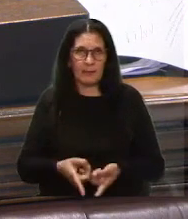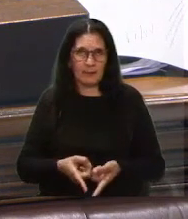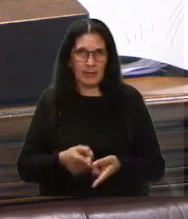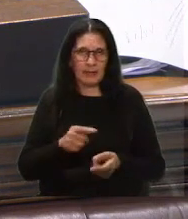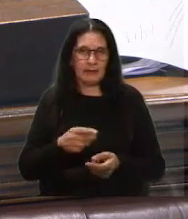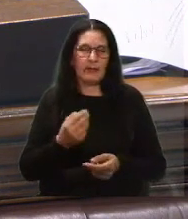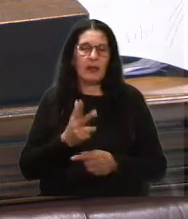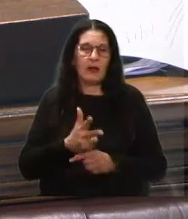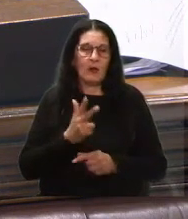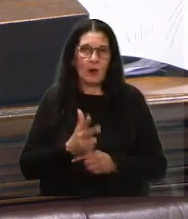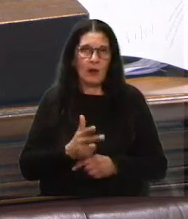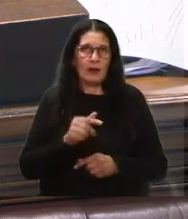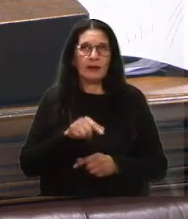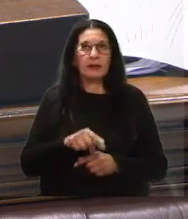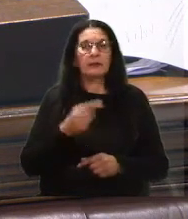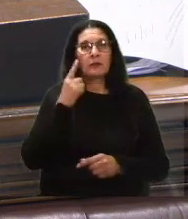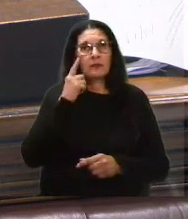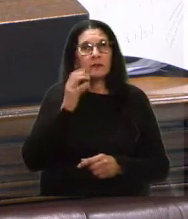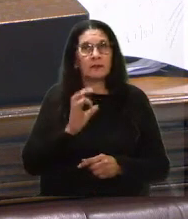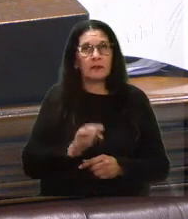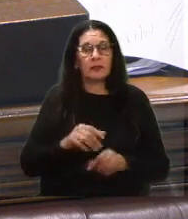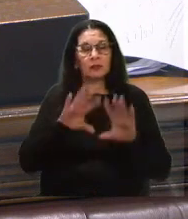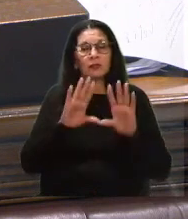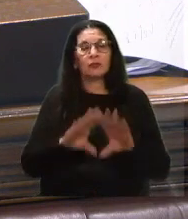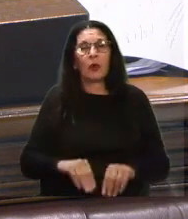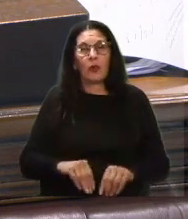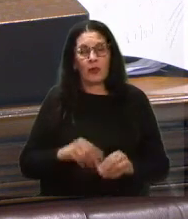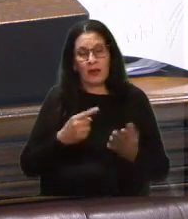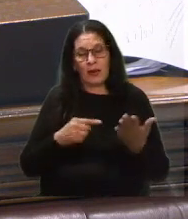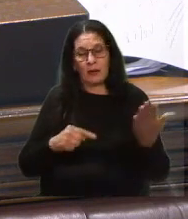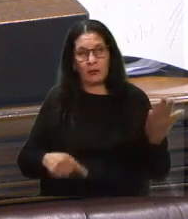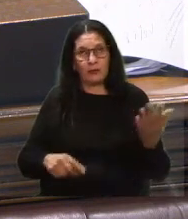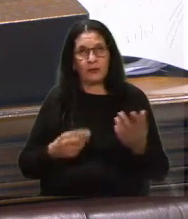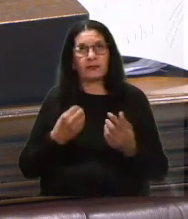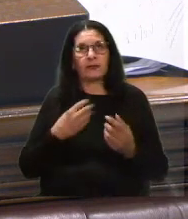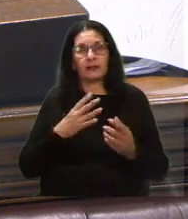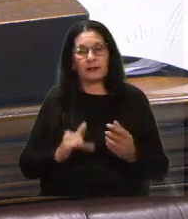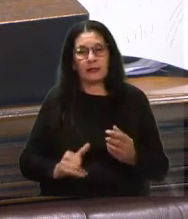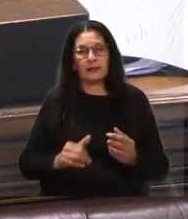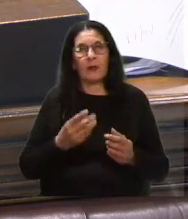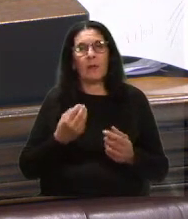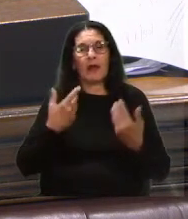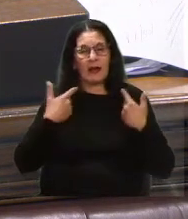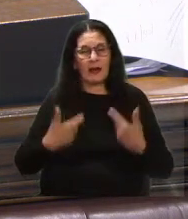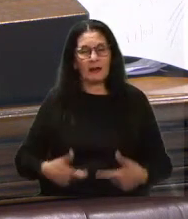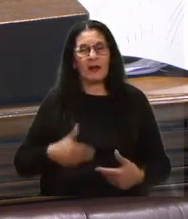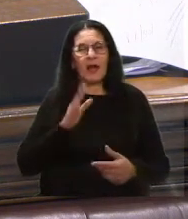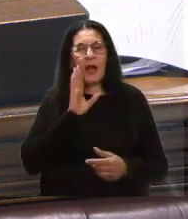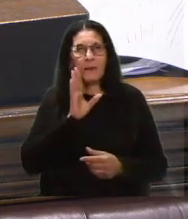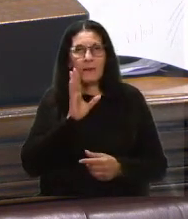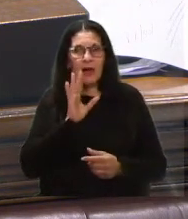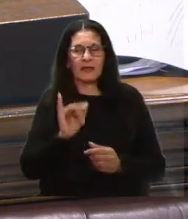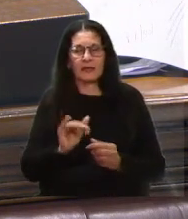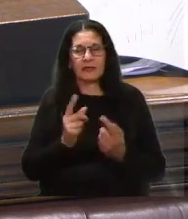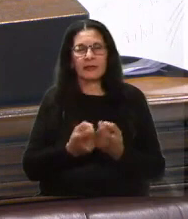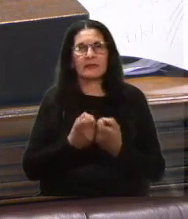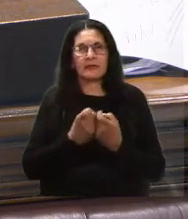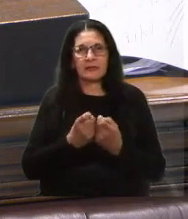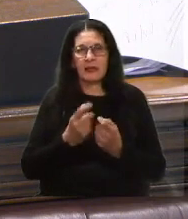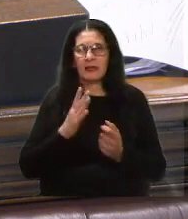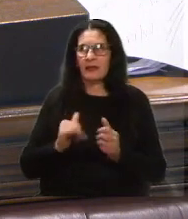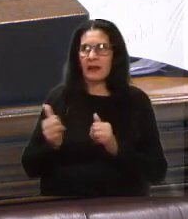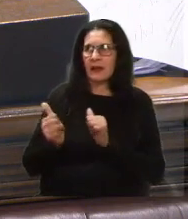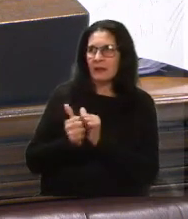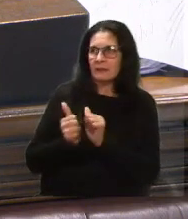hegemonía del hogar teniendo en consideración todo lo que implica el puerperio para la madre y su absoluta necesidad de ser